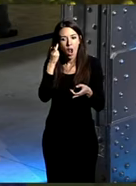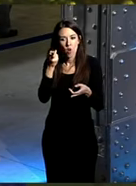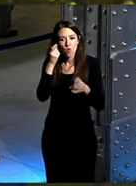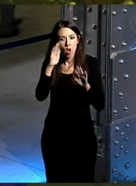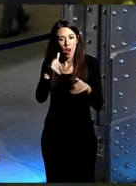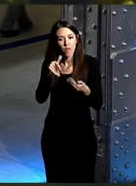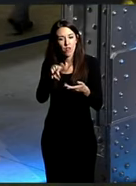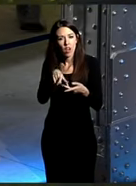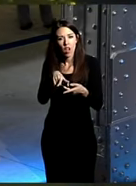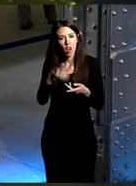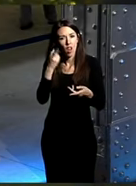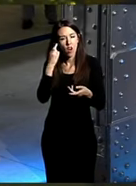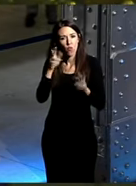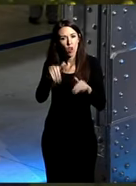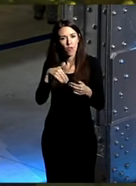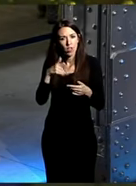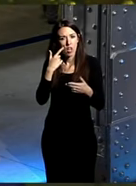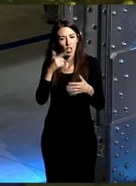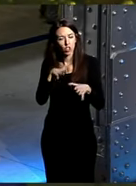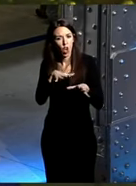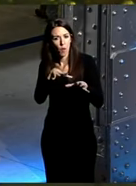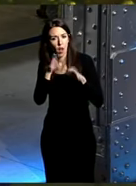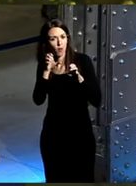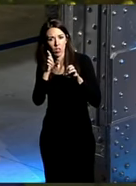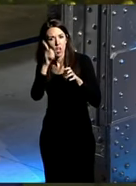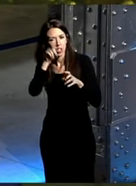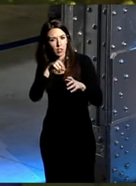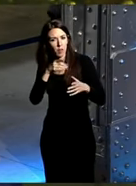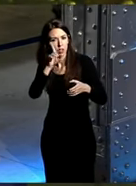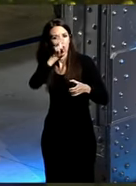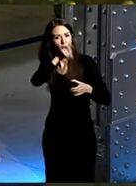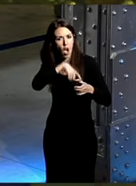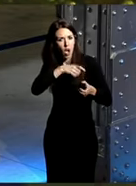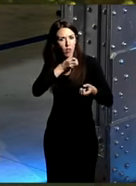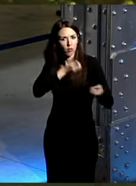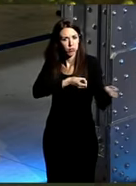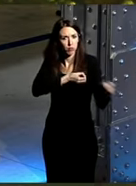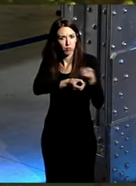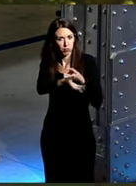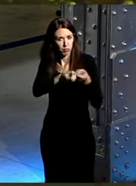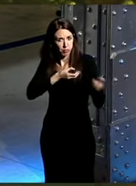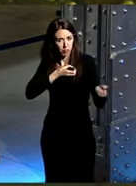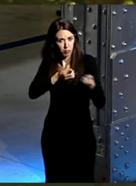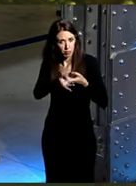ser un receptor para ser un agente activo, que cambia